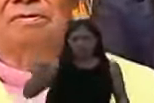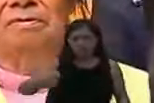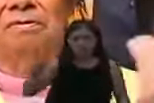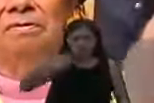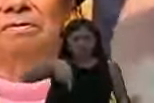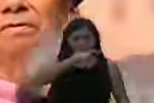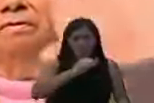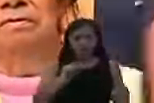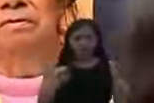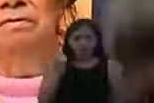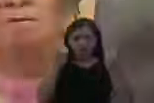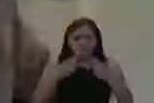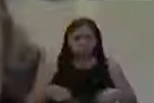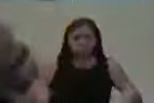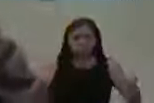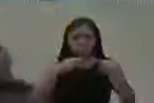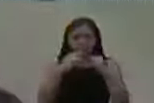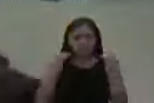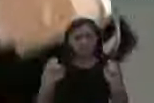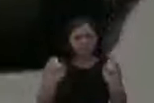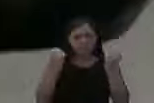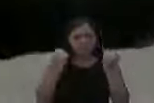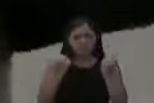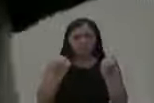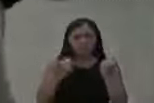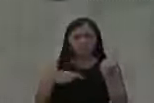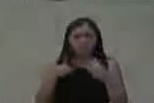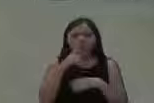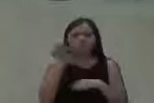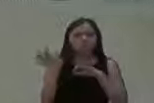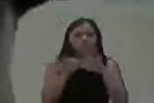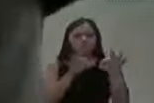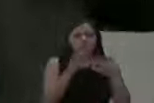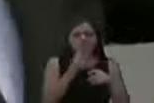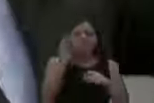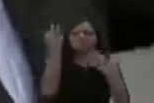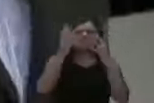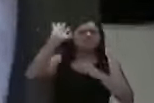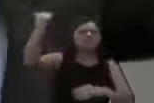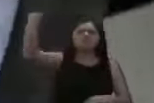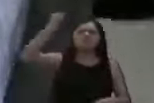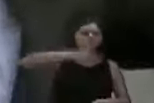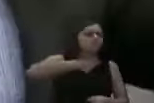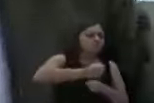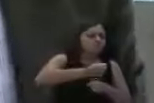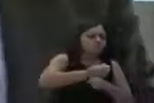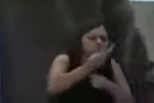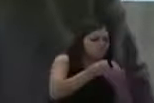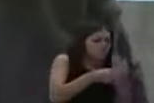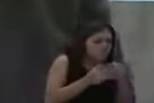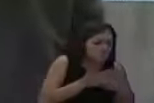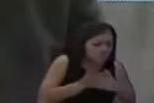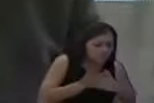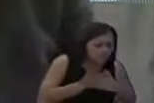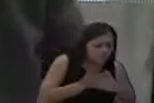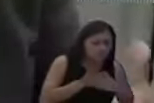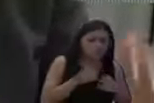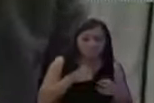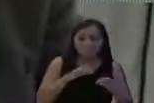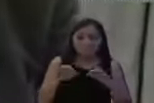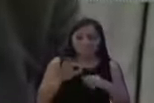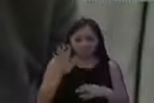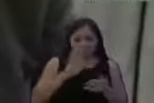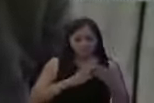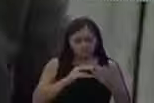clase media y la gente cuando está asustada uno les va a explicar no no ni me explique yo no quiero yo trabajo para mis hijos no o sea los pobres no